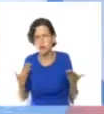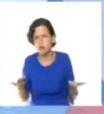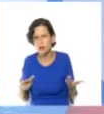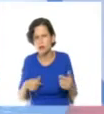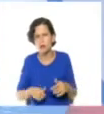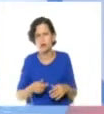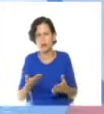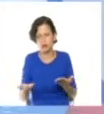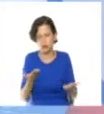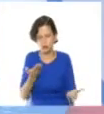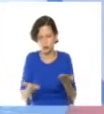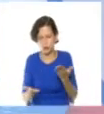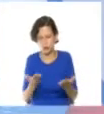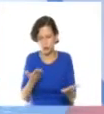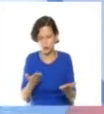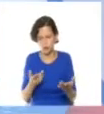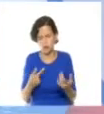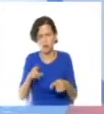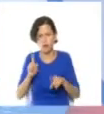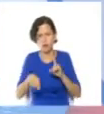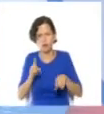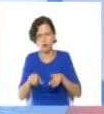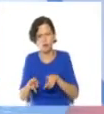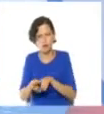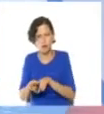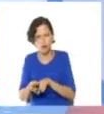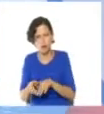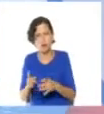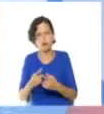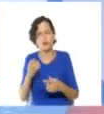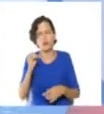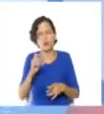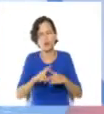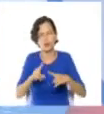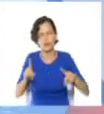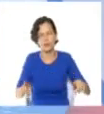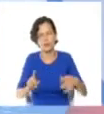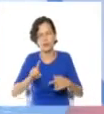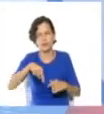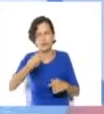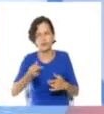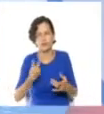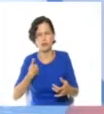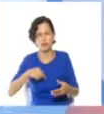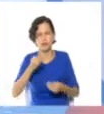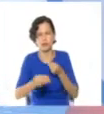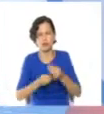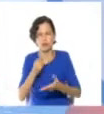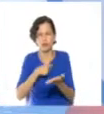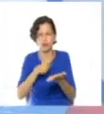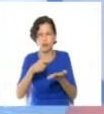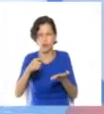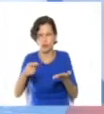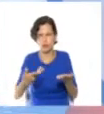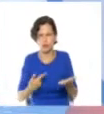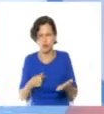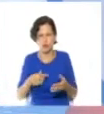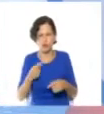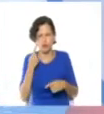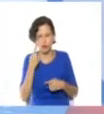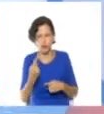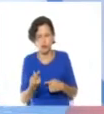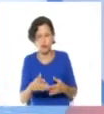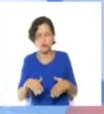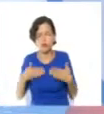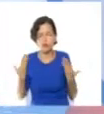las que podemos comparar, bien sea por semejanza o bien sea por diferencias, y luego debemos hacer una redacción de estas en la cual se resalte cuál